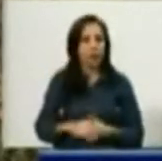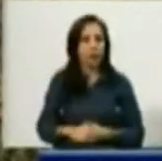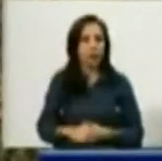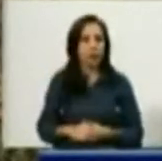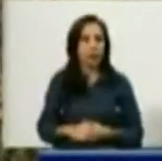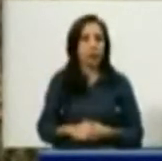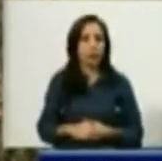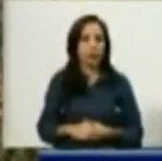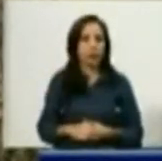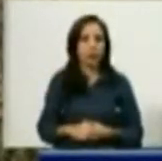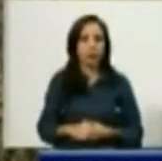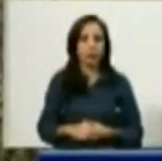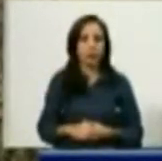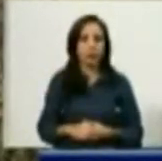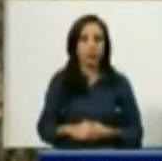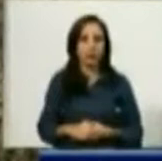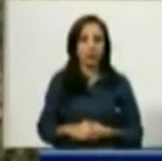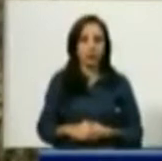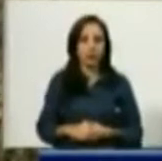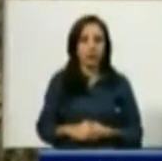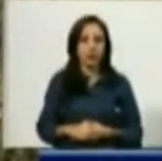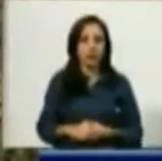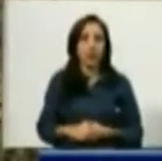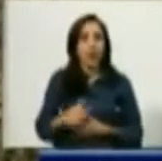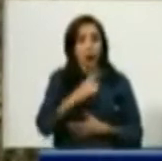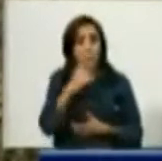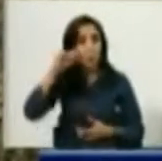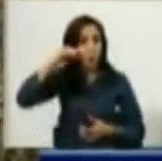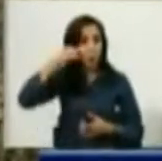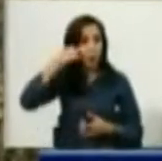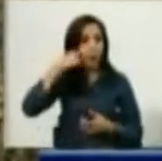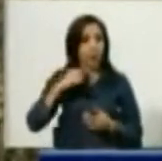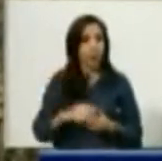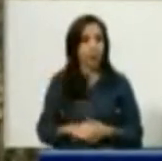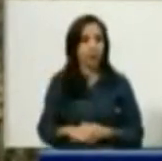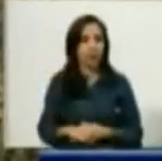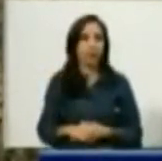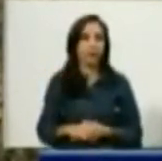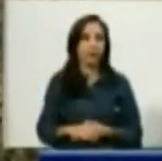cosas ahí la llegada Cómo fue la llegada